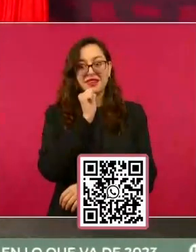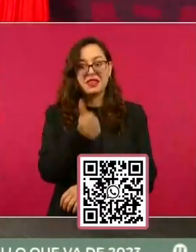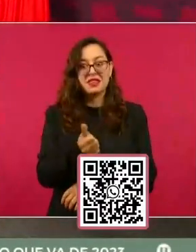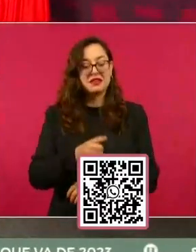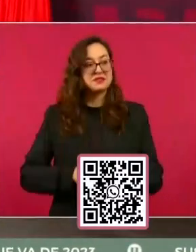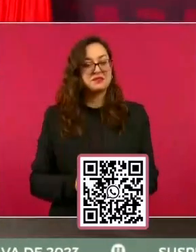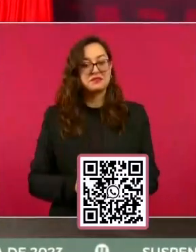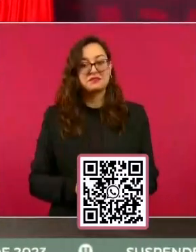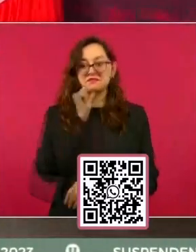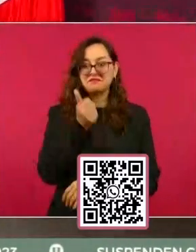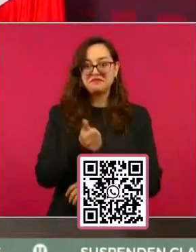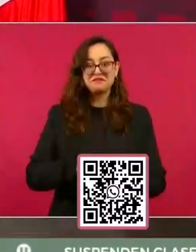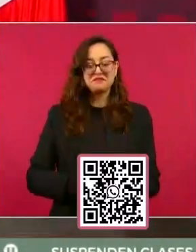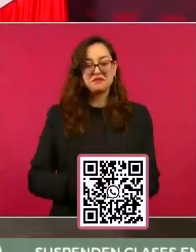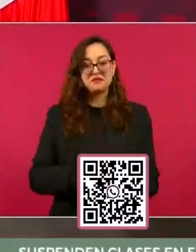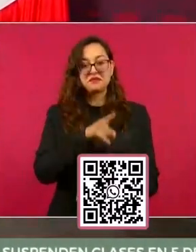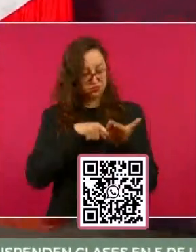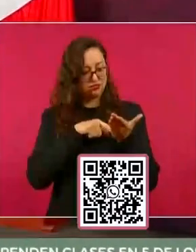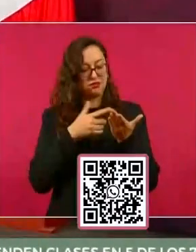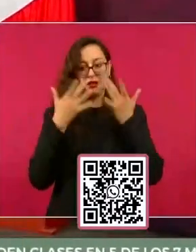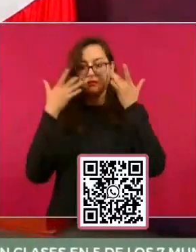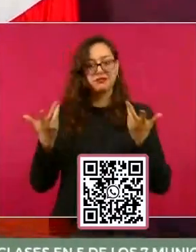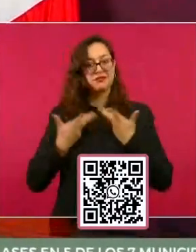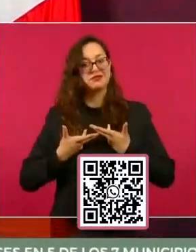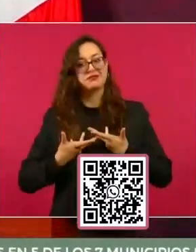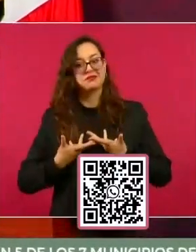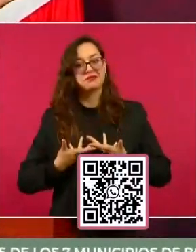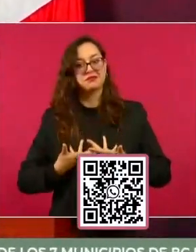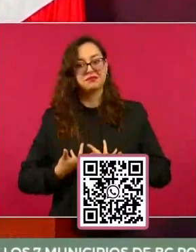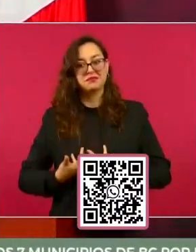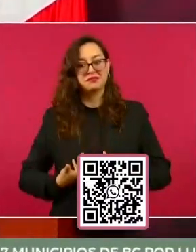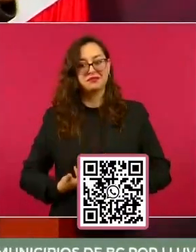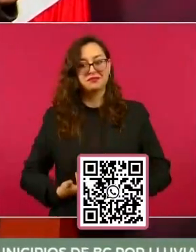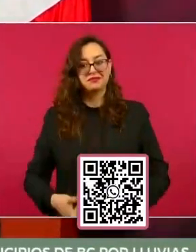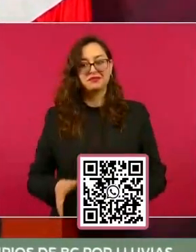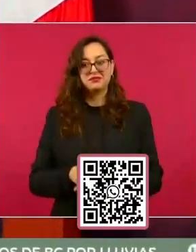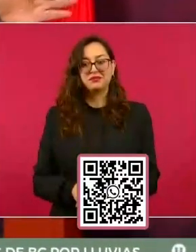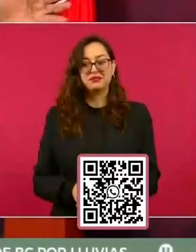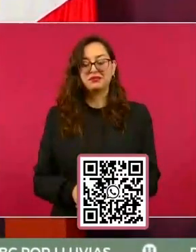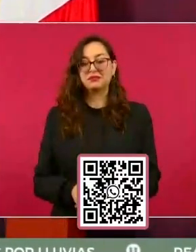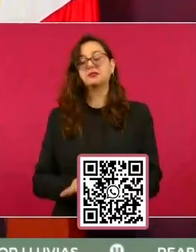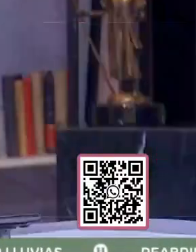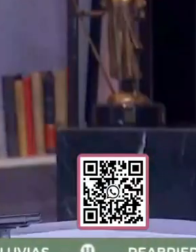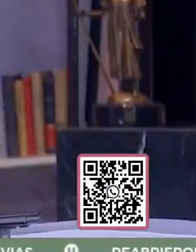un papel, sí. Y quiero también aclarar de que yo no me meto en cuestiones